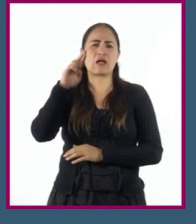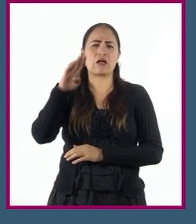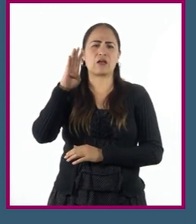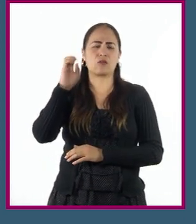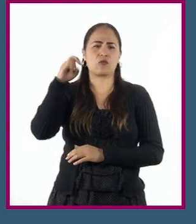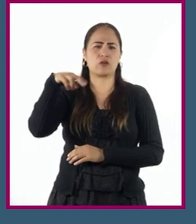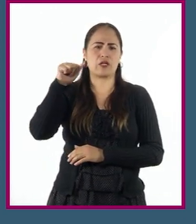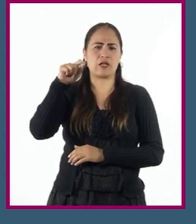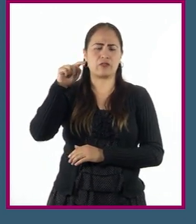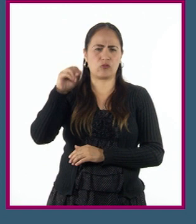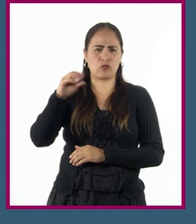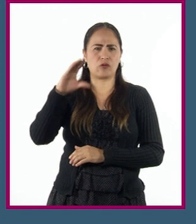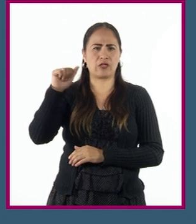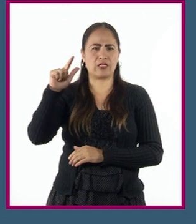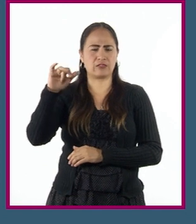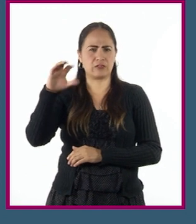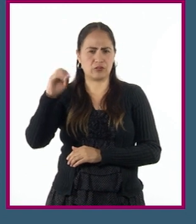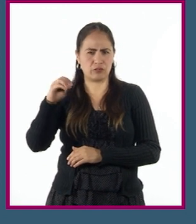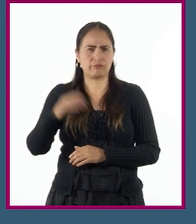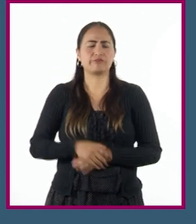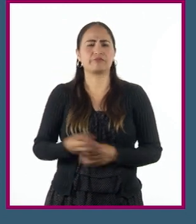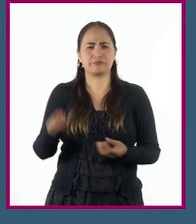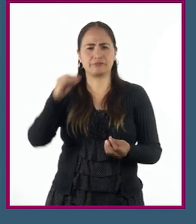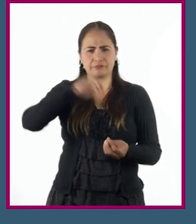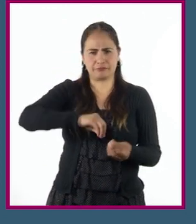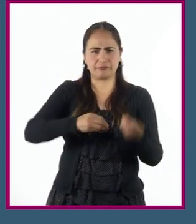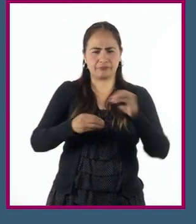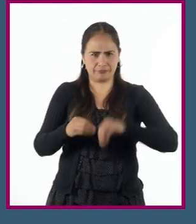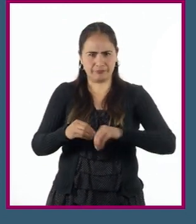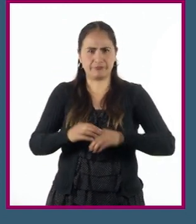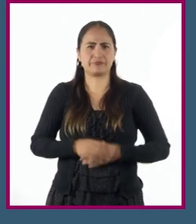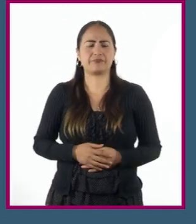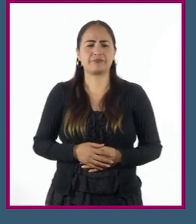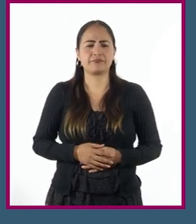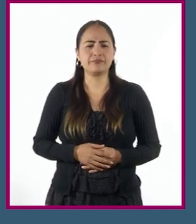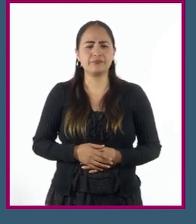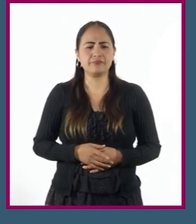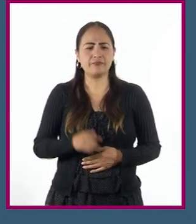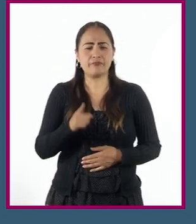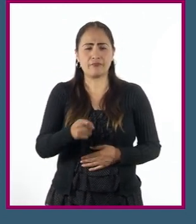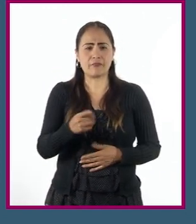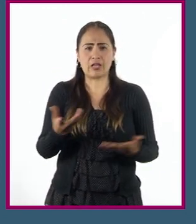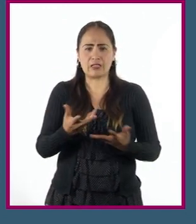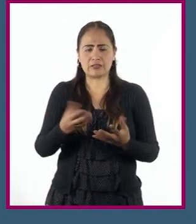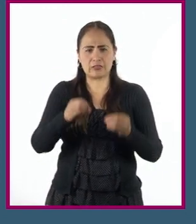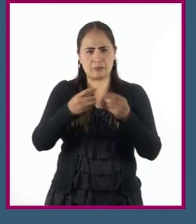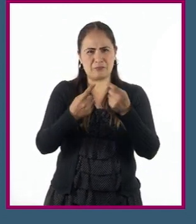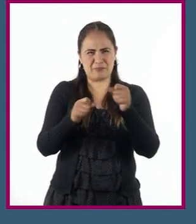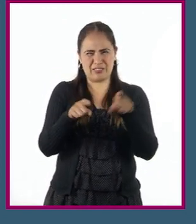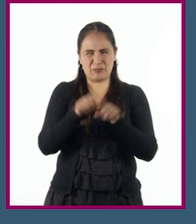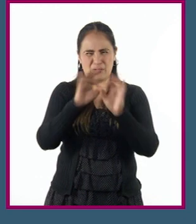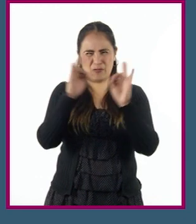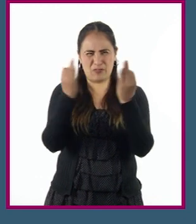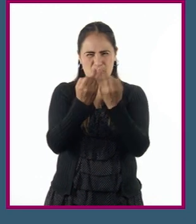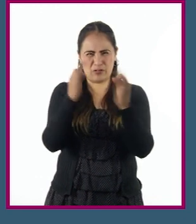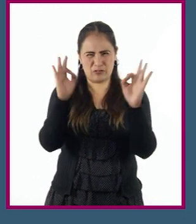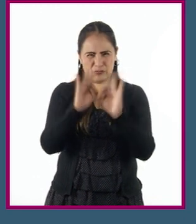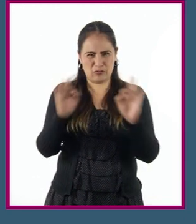dióxido de carbono y agua. Son estos depósitos de carbonato de calcio los que dan forma a las estalactitas y a las